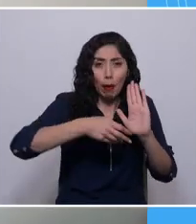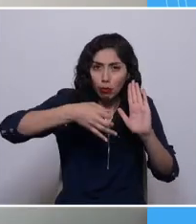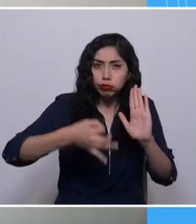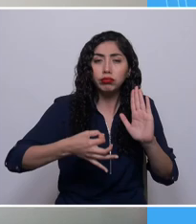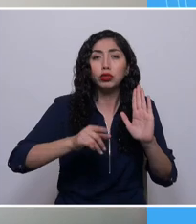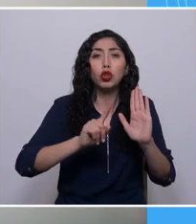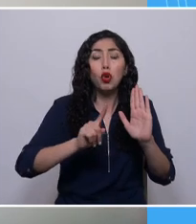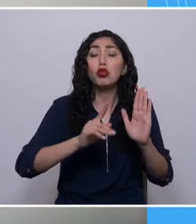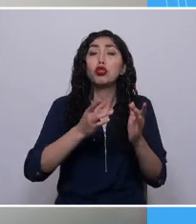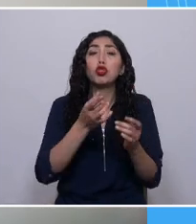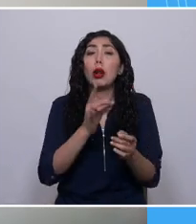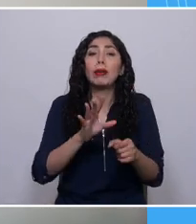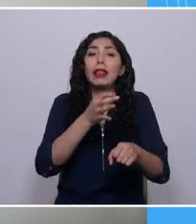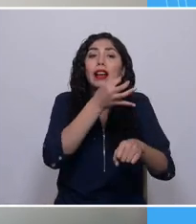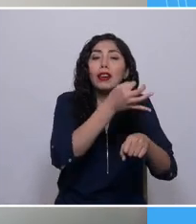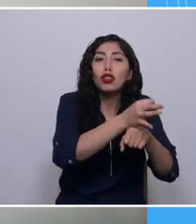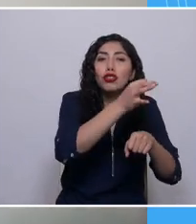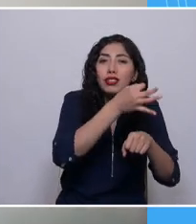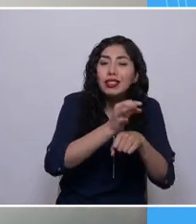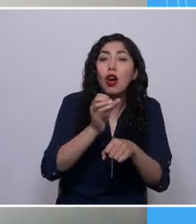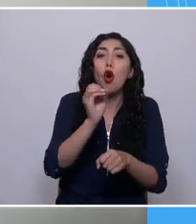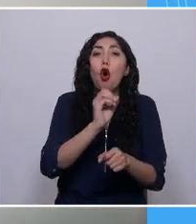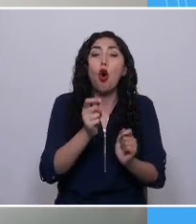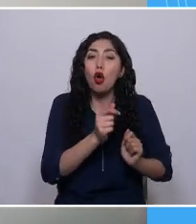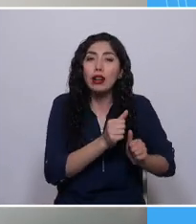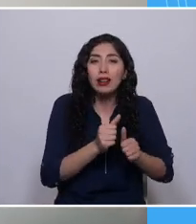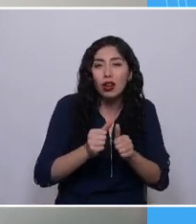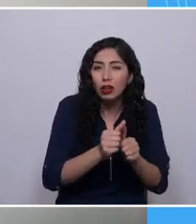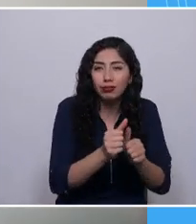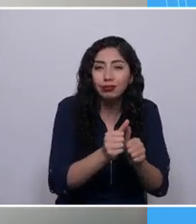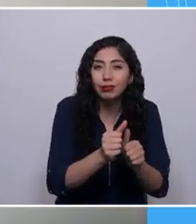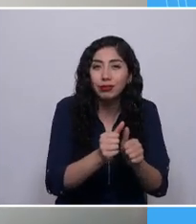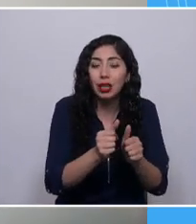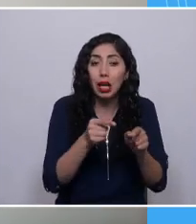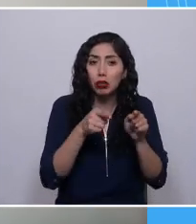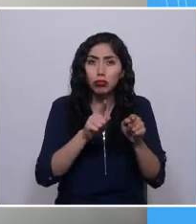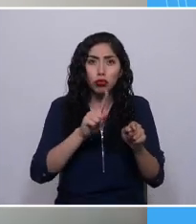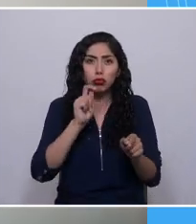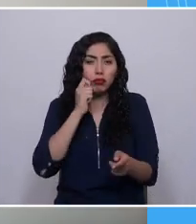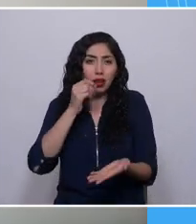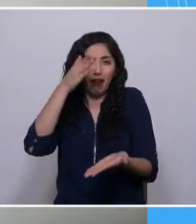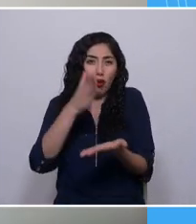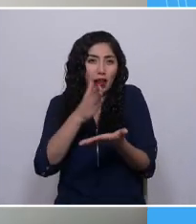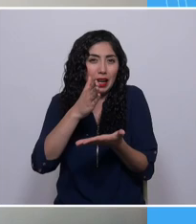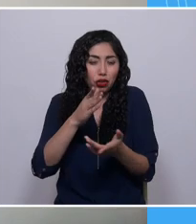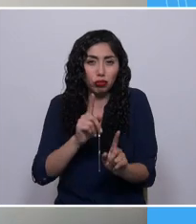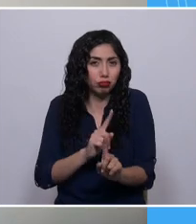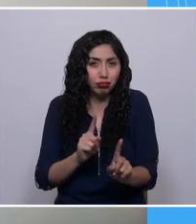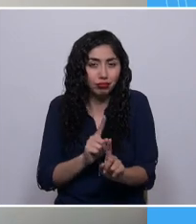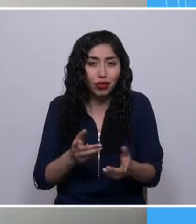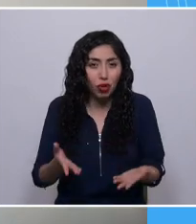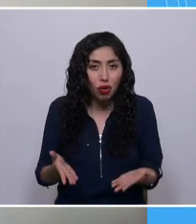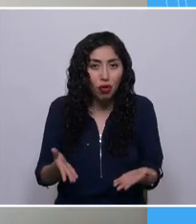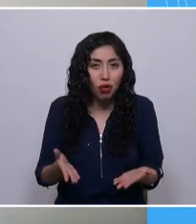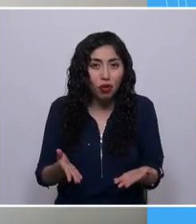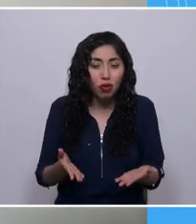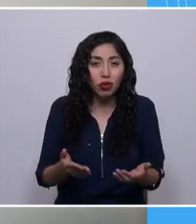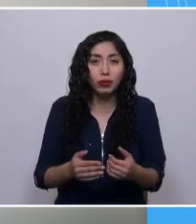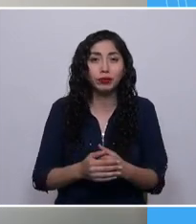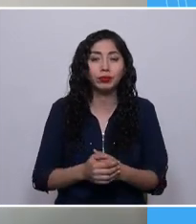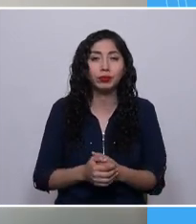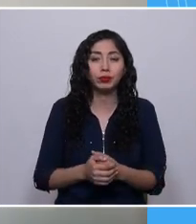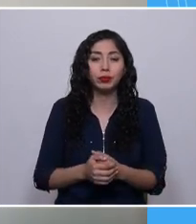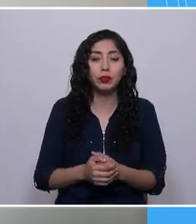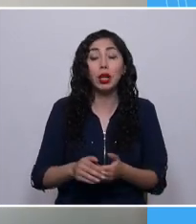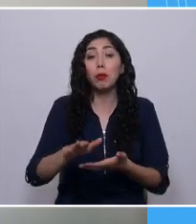relación a recomendaciones u orientaciones que por su naturaleza no son vinculantes, ni siquiera bajo el concepto de quienes la han emitido,